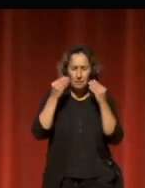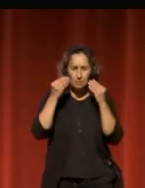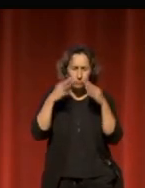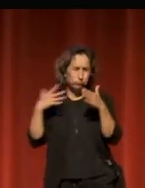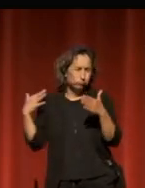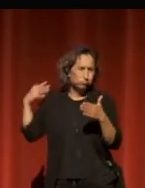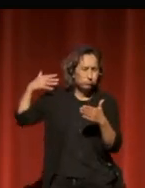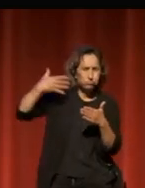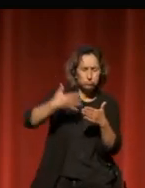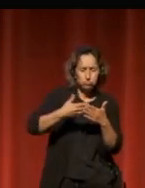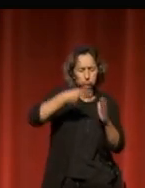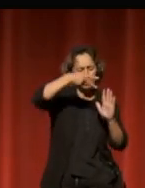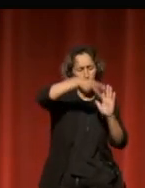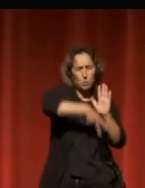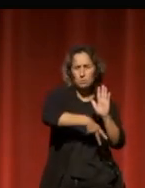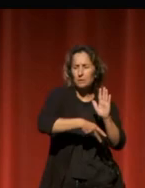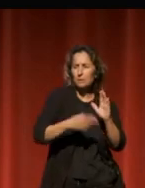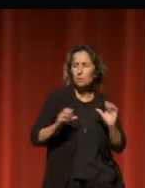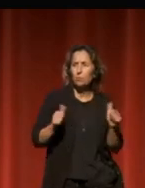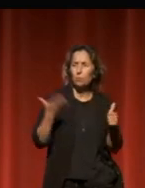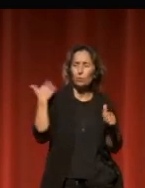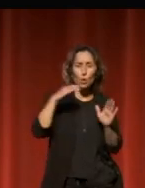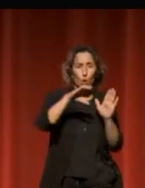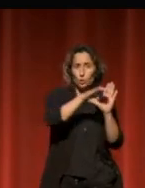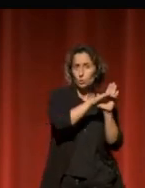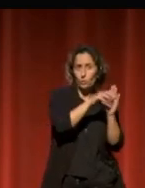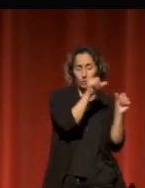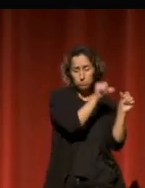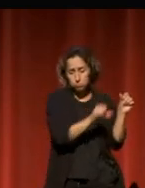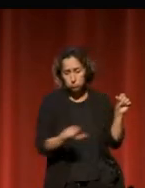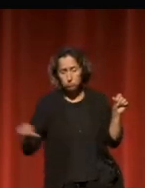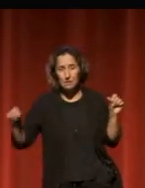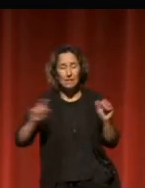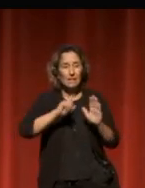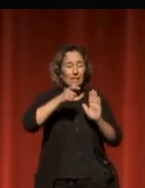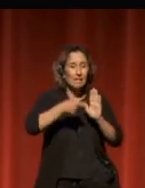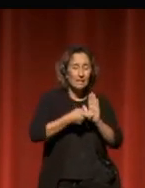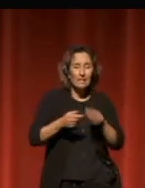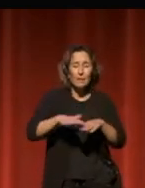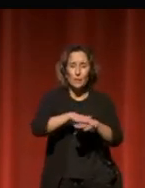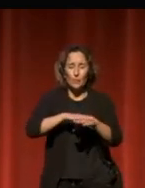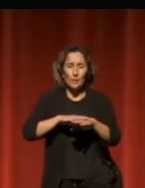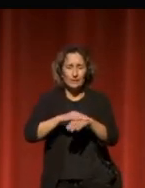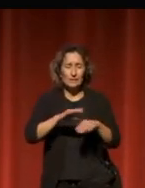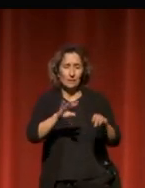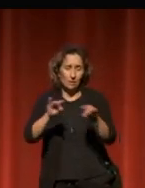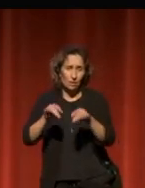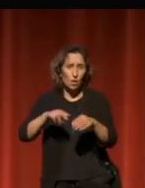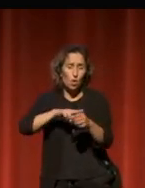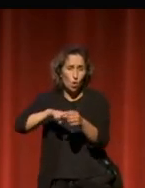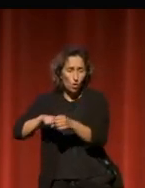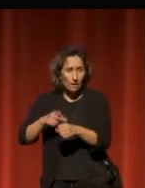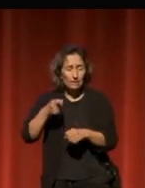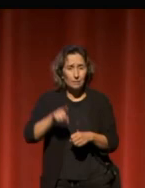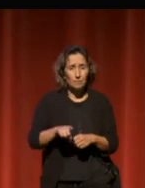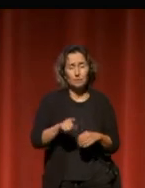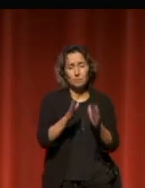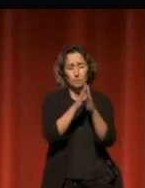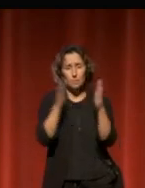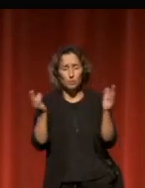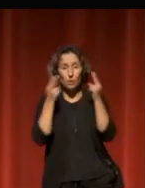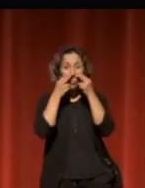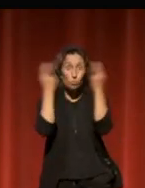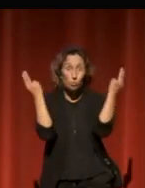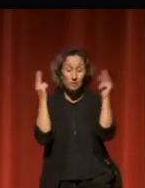primeras normativas que arrancan desde la Constitución y la Ley de Bases de Régimen Local, que establece la obligación de biblioteca pública